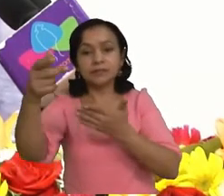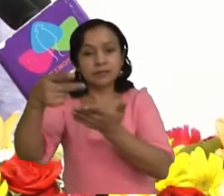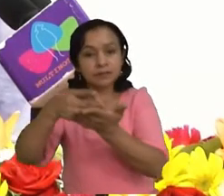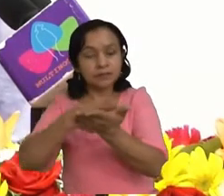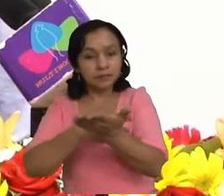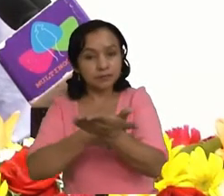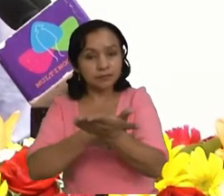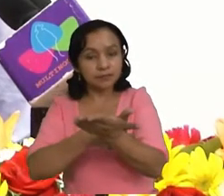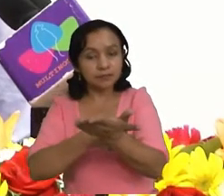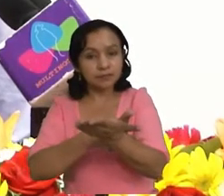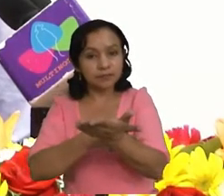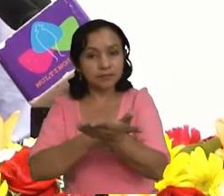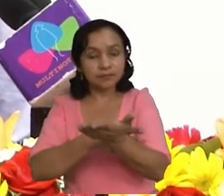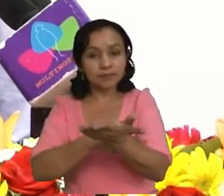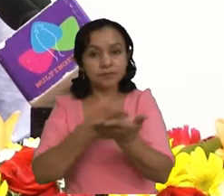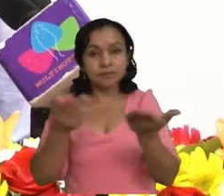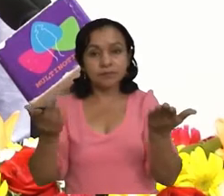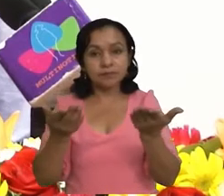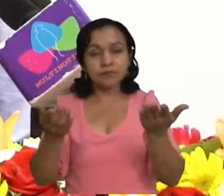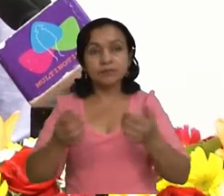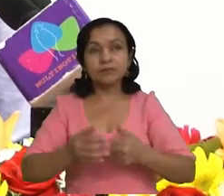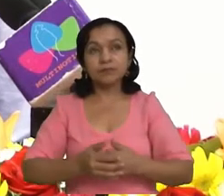es la